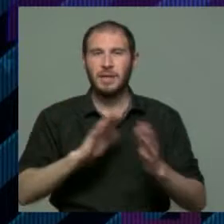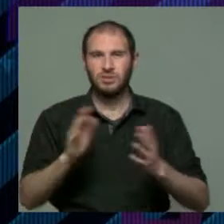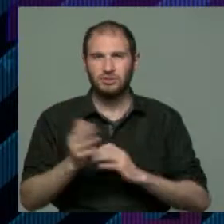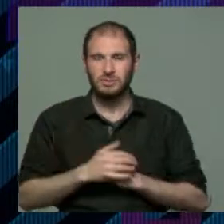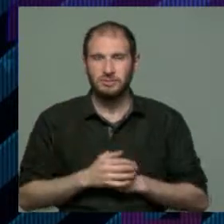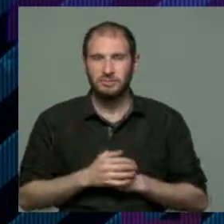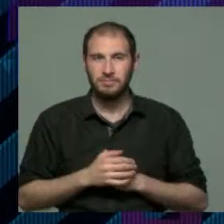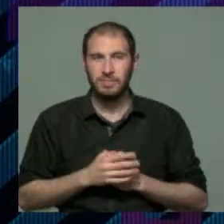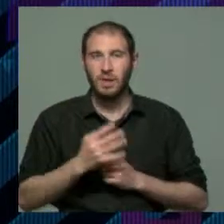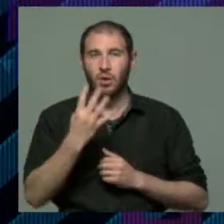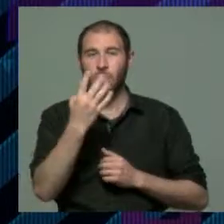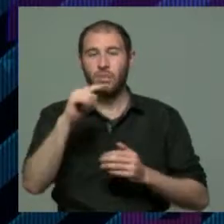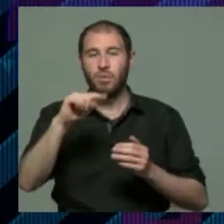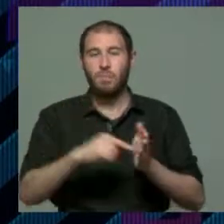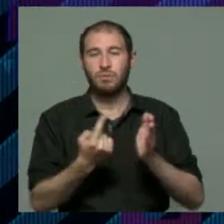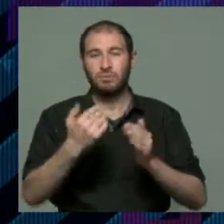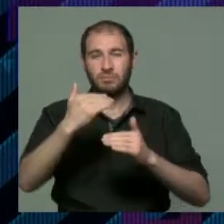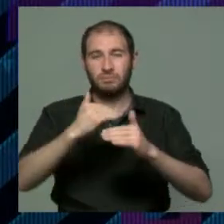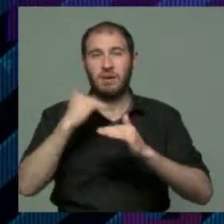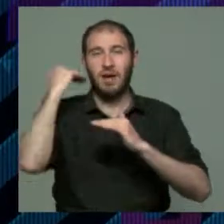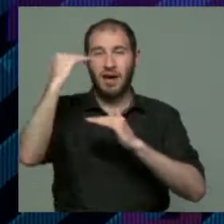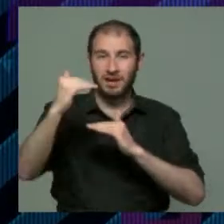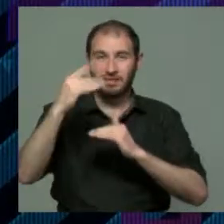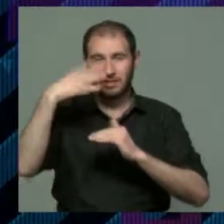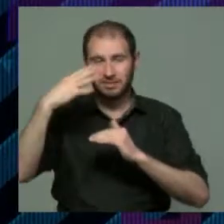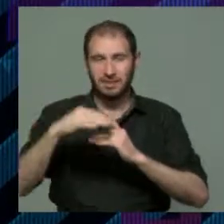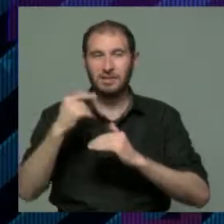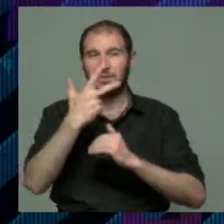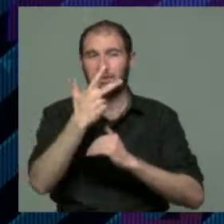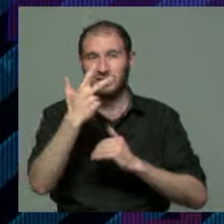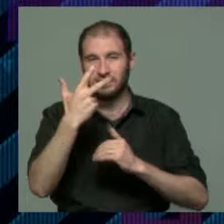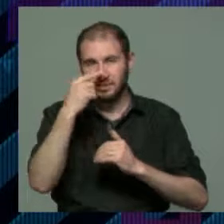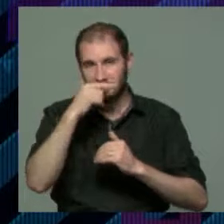aproximadamente unos 4 puntos se le sacó a Cristina Fernández de Kirchner con el